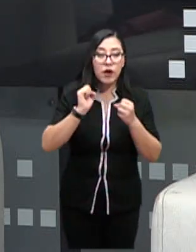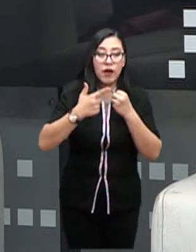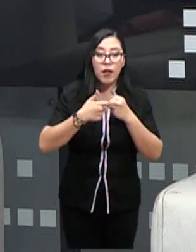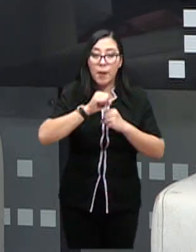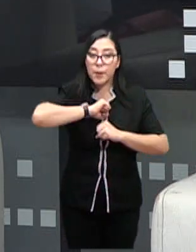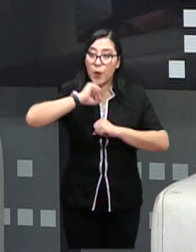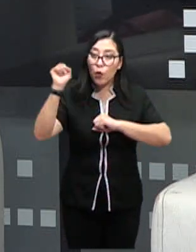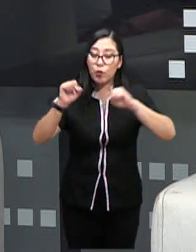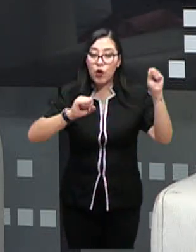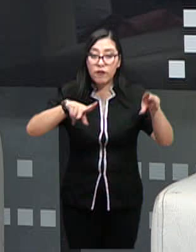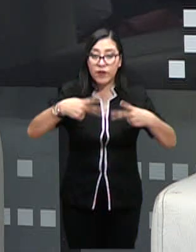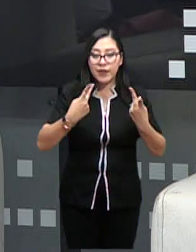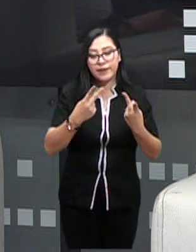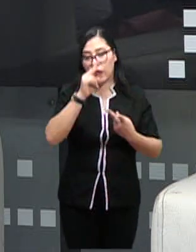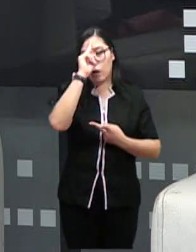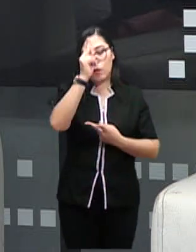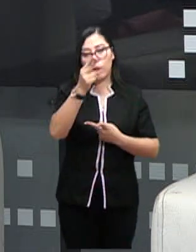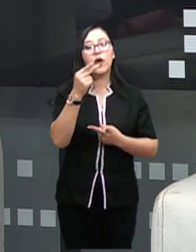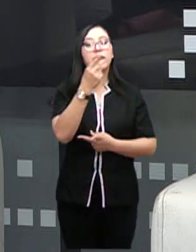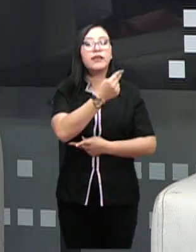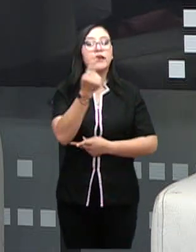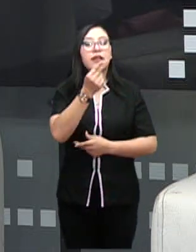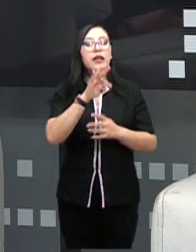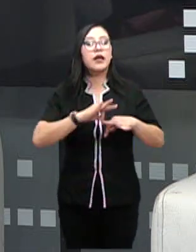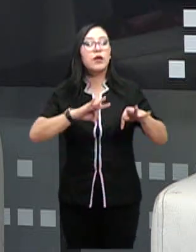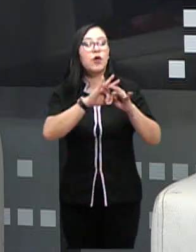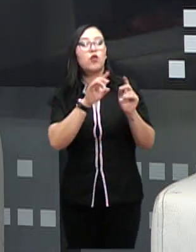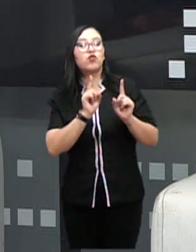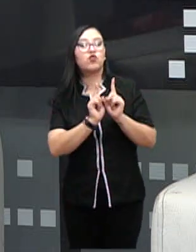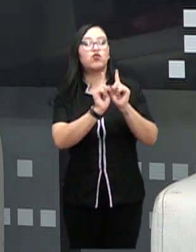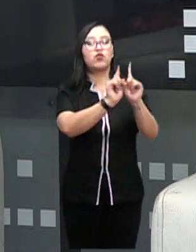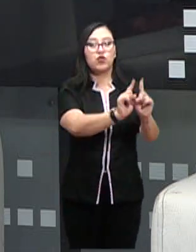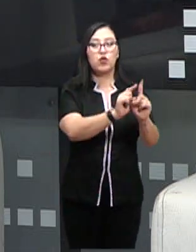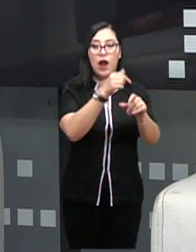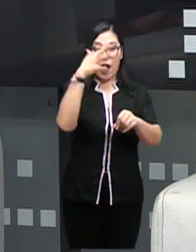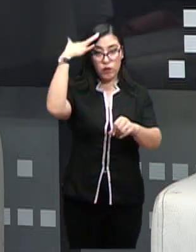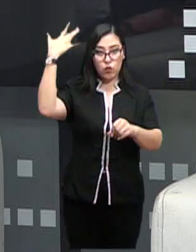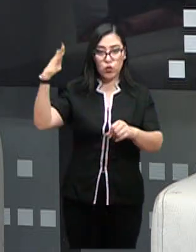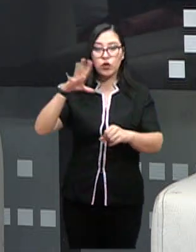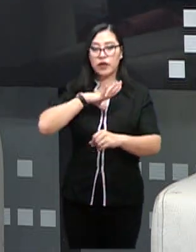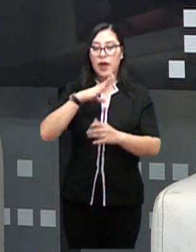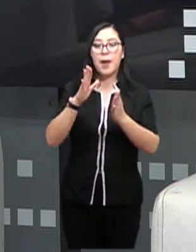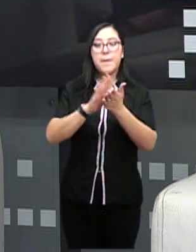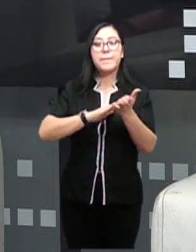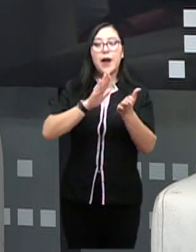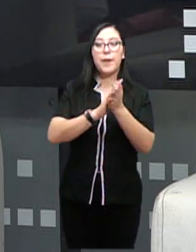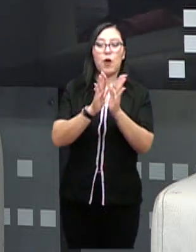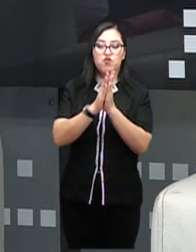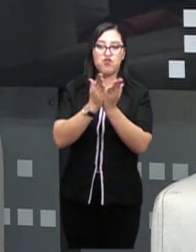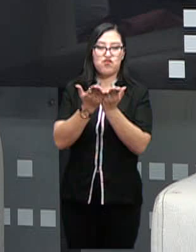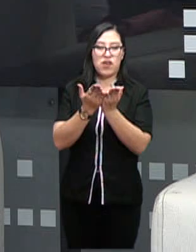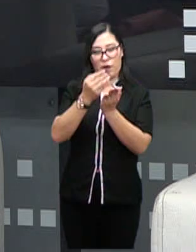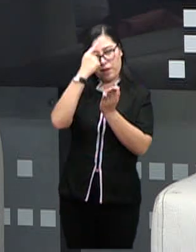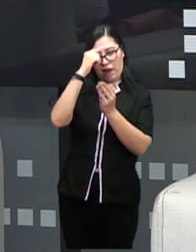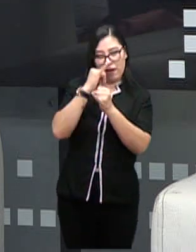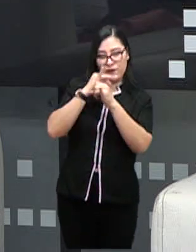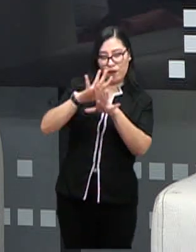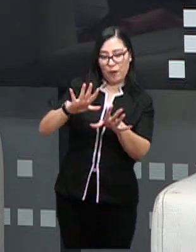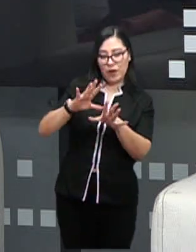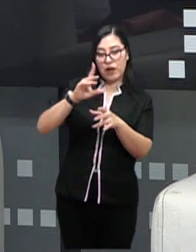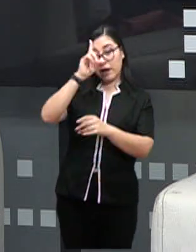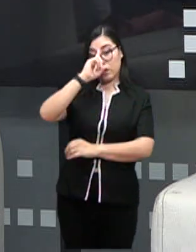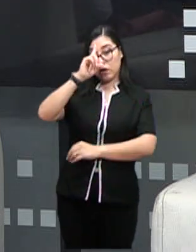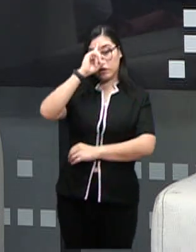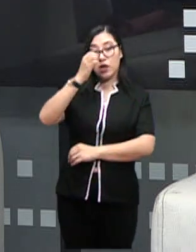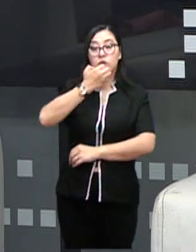de un adulto, lo hemos hecho. Inclusive ha habido trípticos donde recomendamos en las propias escuelas